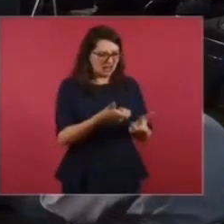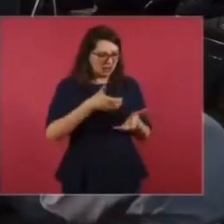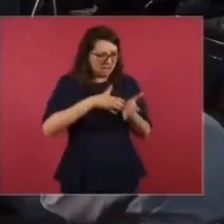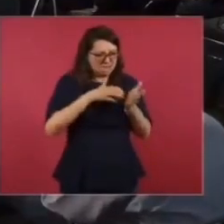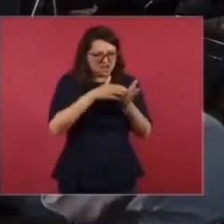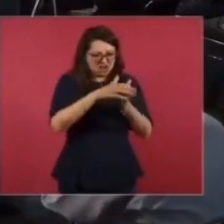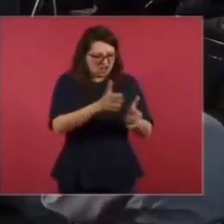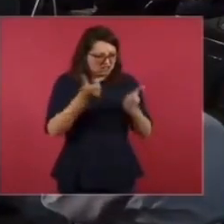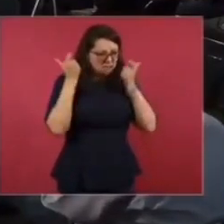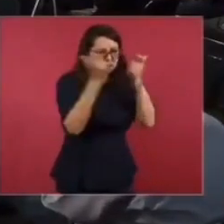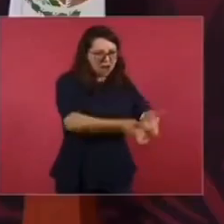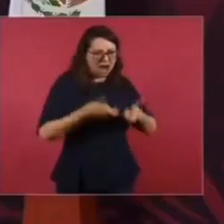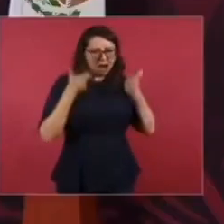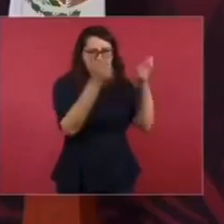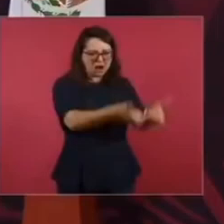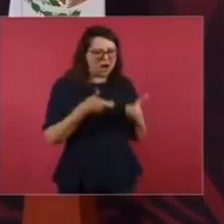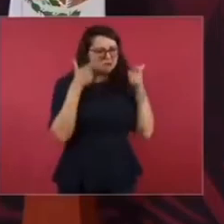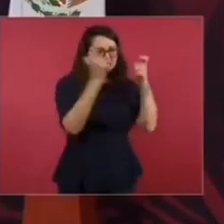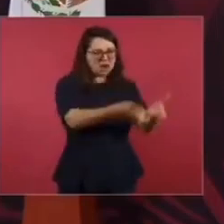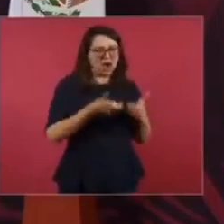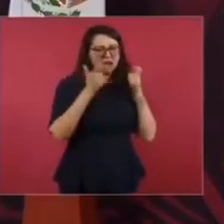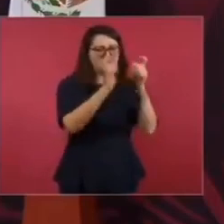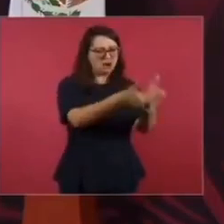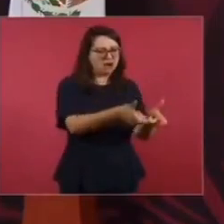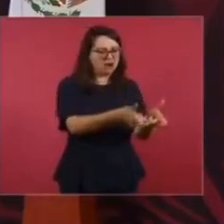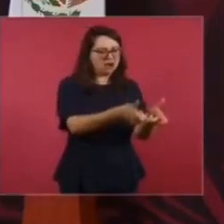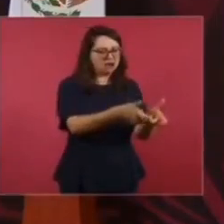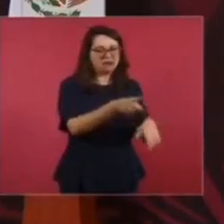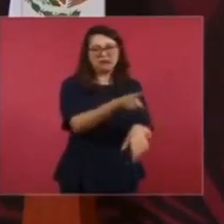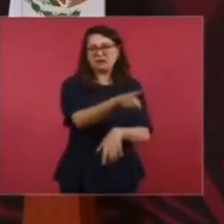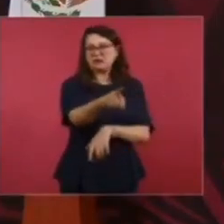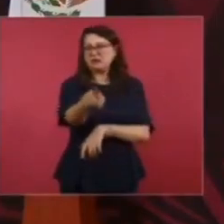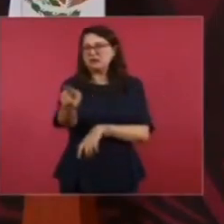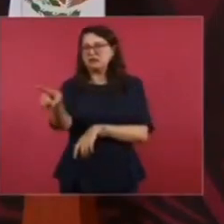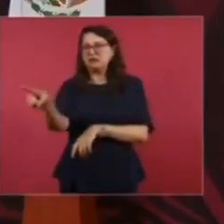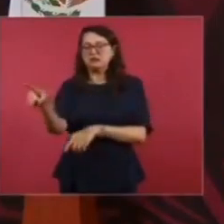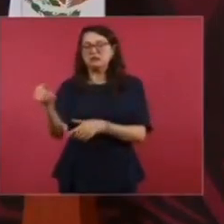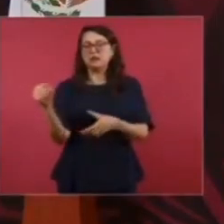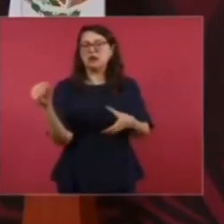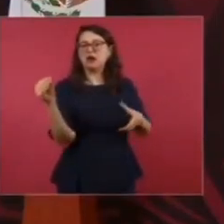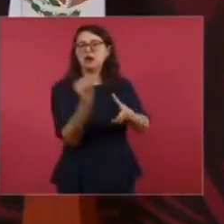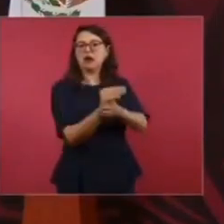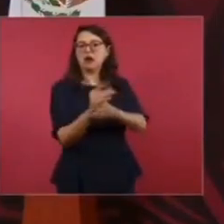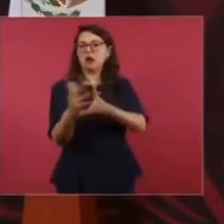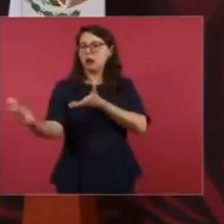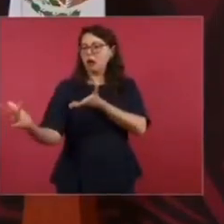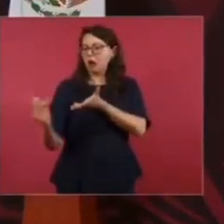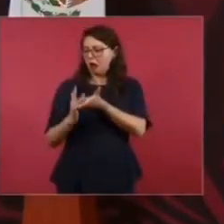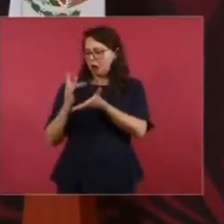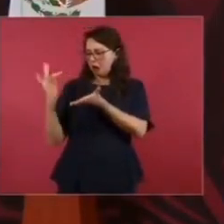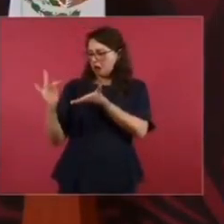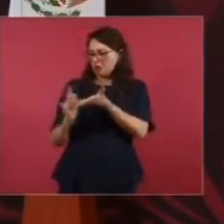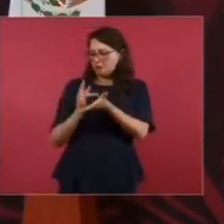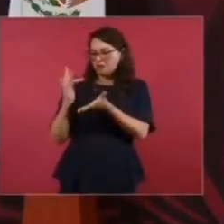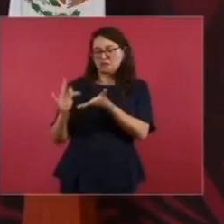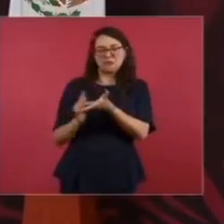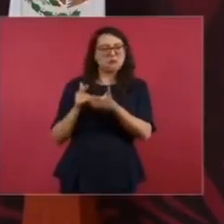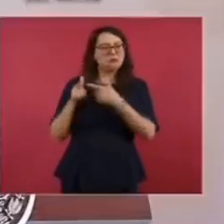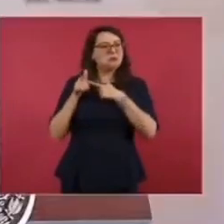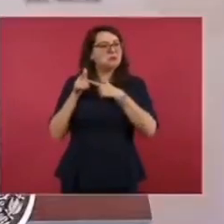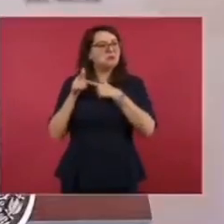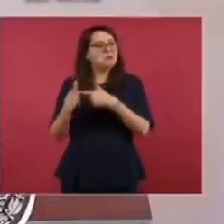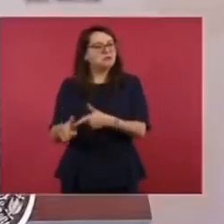6 puntos, pues me acordé que era de un ex regidor panista. Y México elige, pues, el publicista de Xochitl